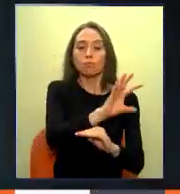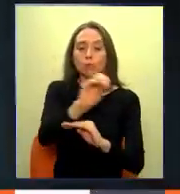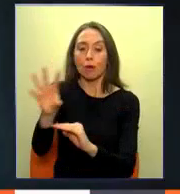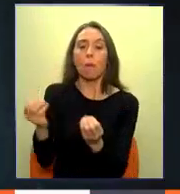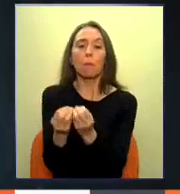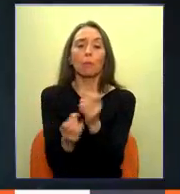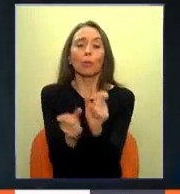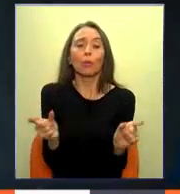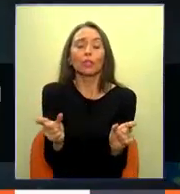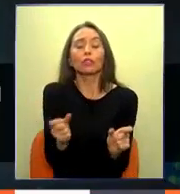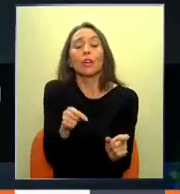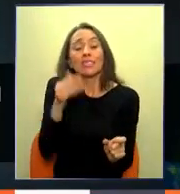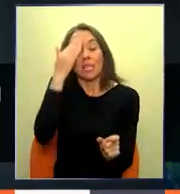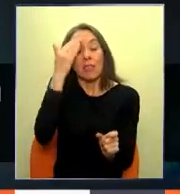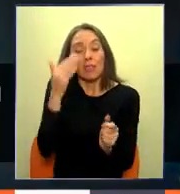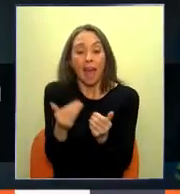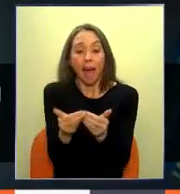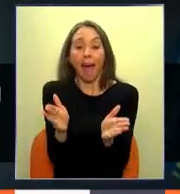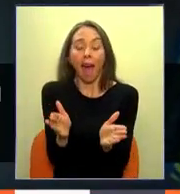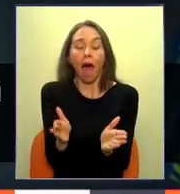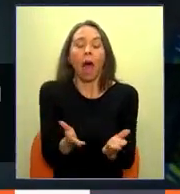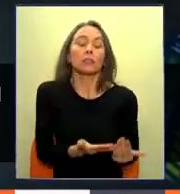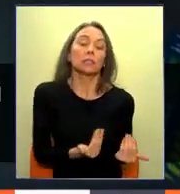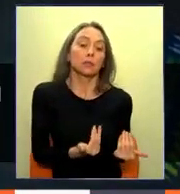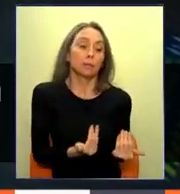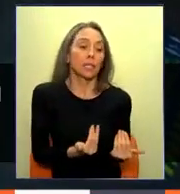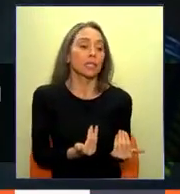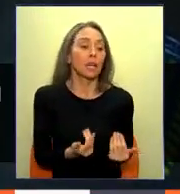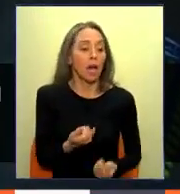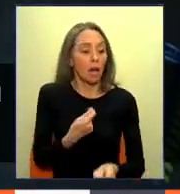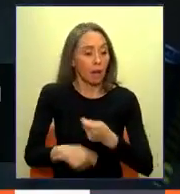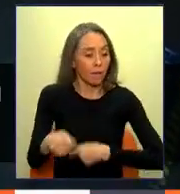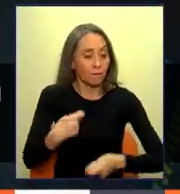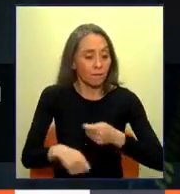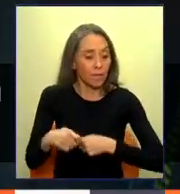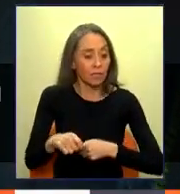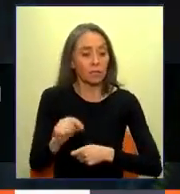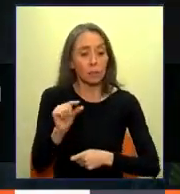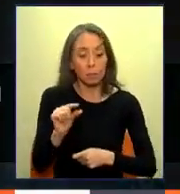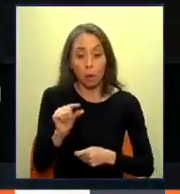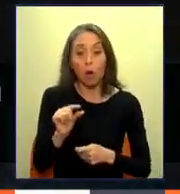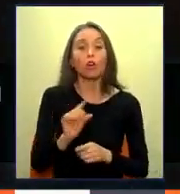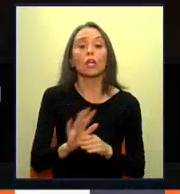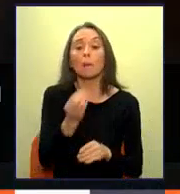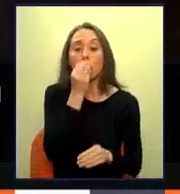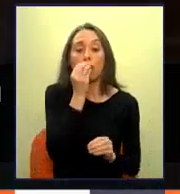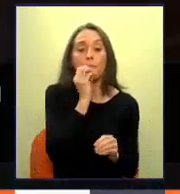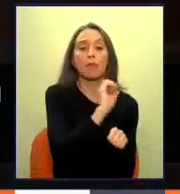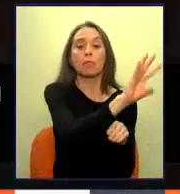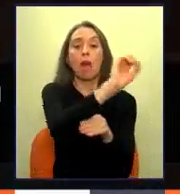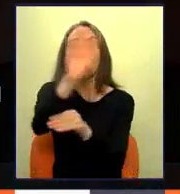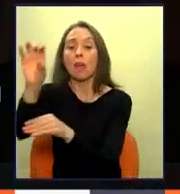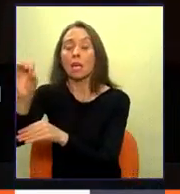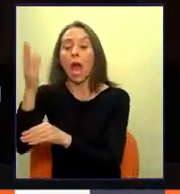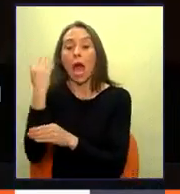era un día muy esperado. Si bien no vende mucho, nos ayudó a pasar esta mala racha.